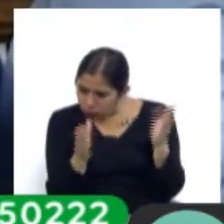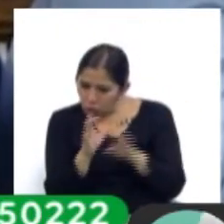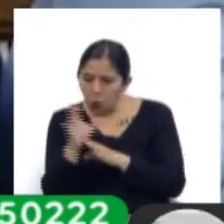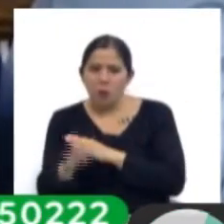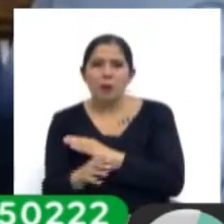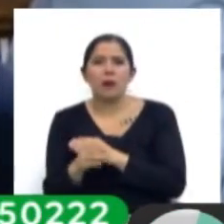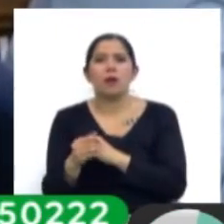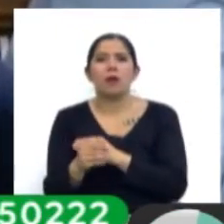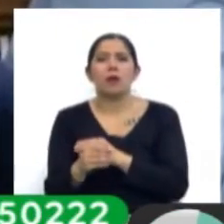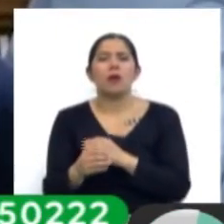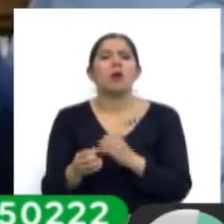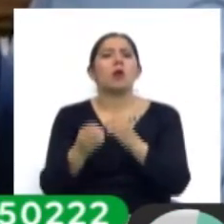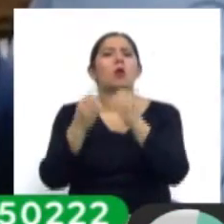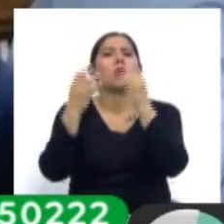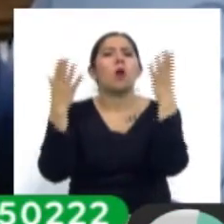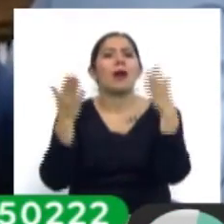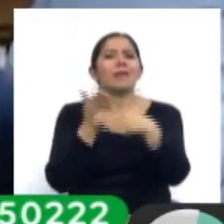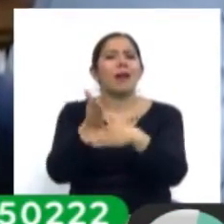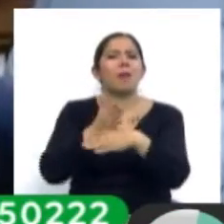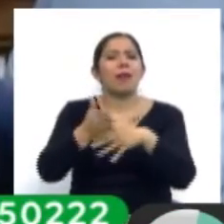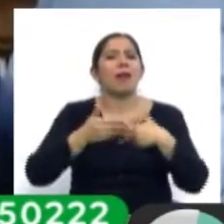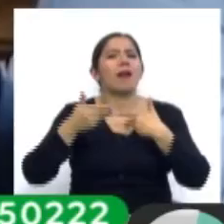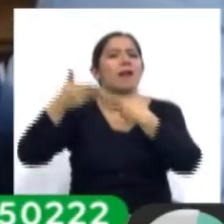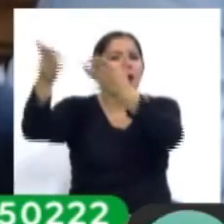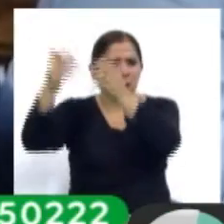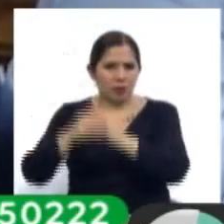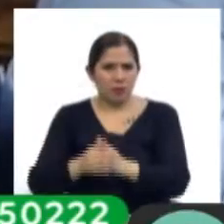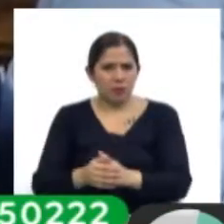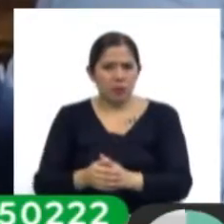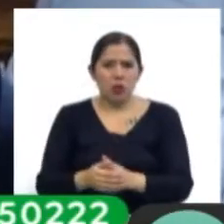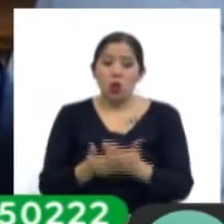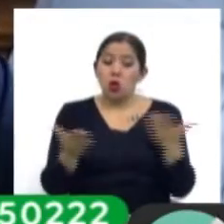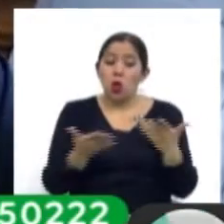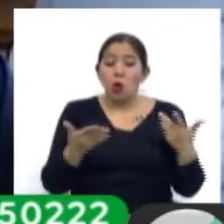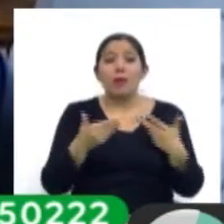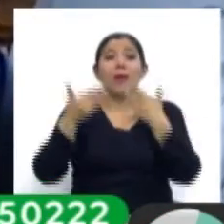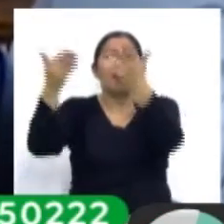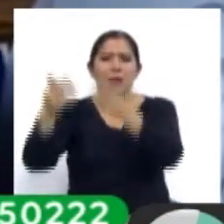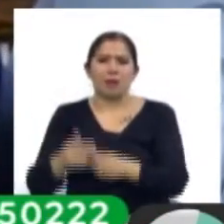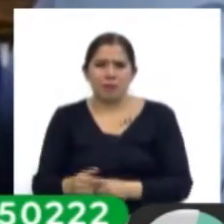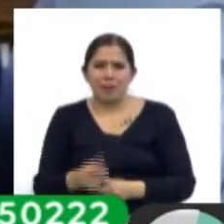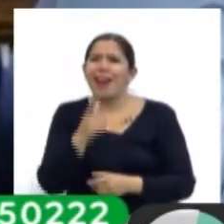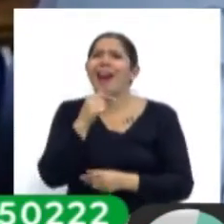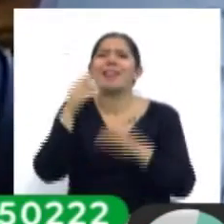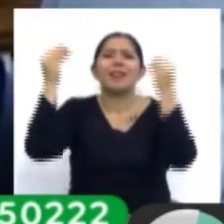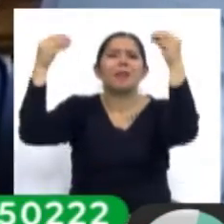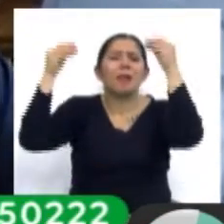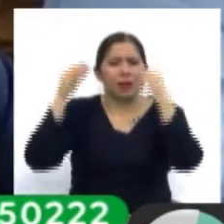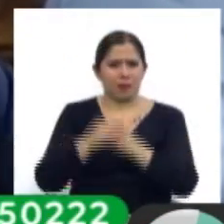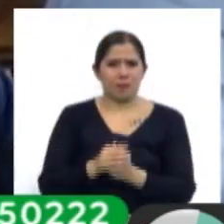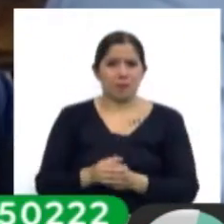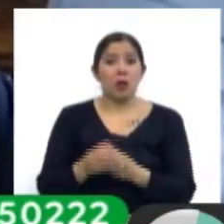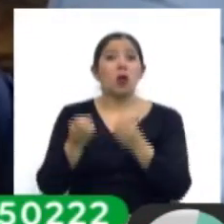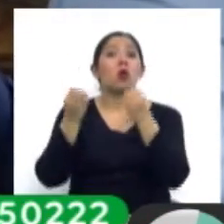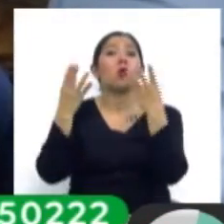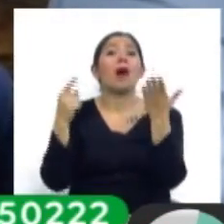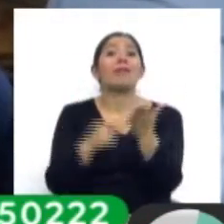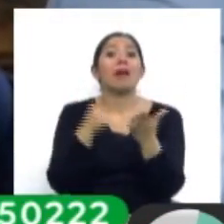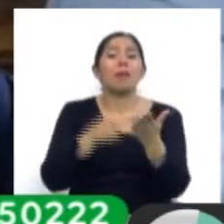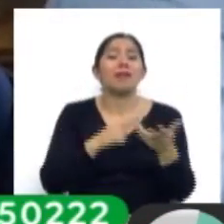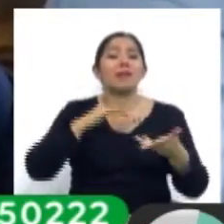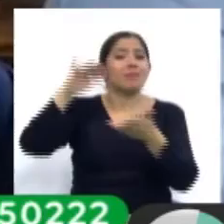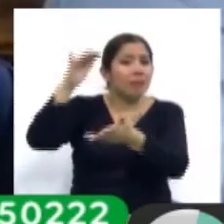cierto? ¿Cuánto han sacado madera? ¿De dónde han sacado madera? ¿A quiénes han vendido la madera? ¿Cuántas veces se ha